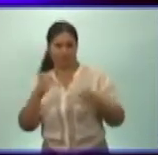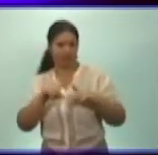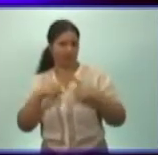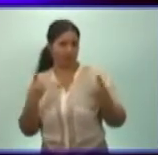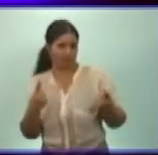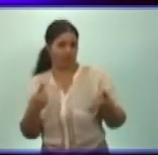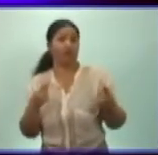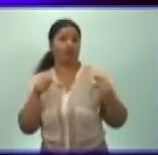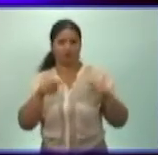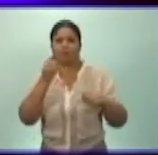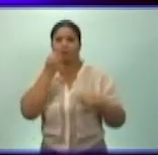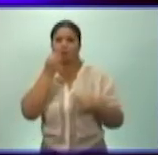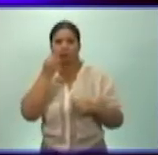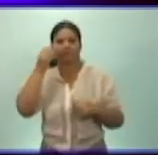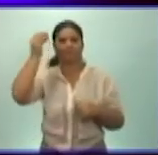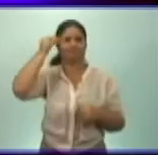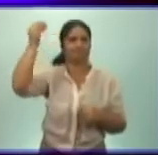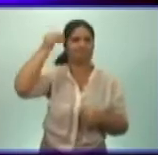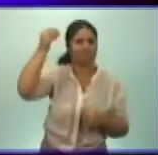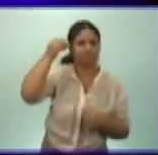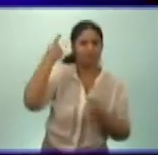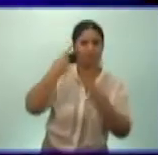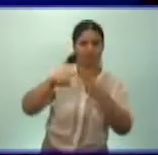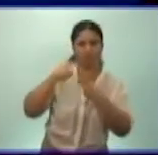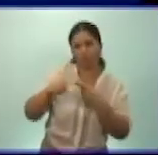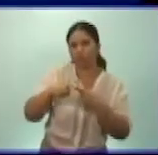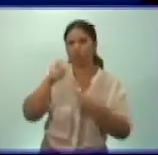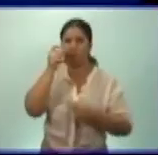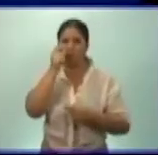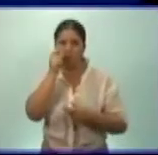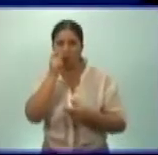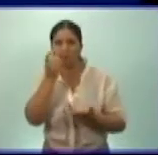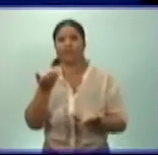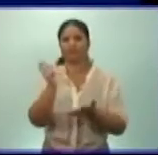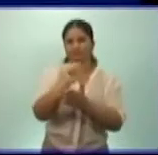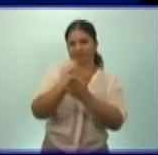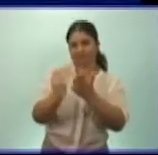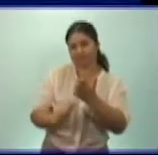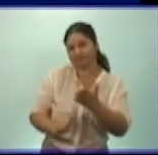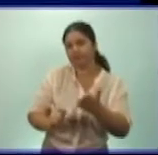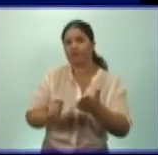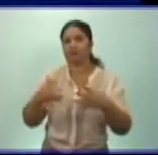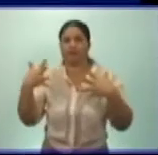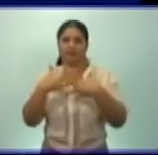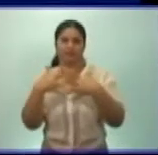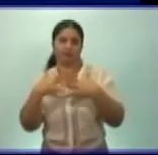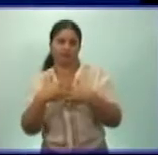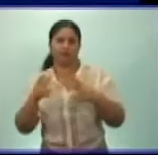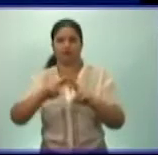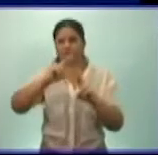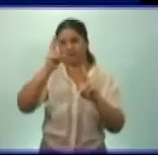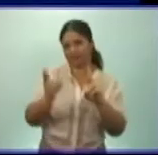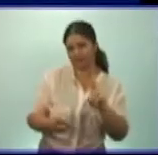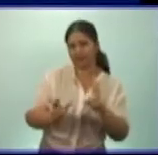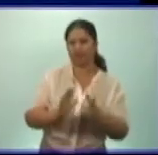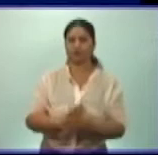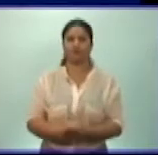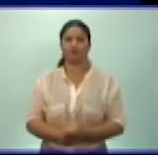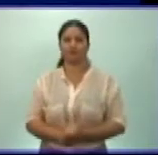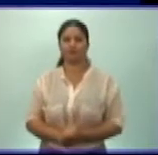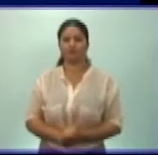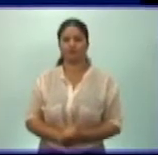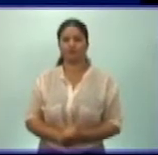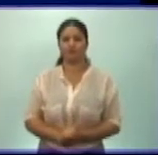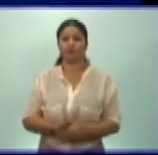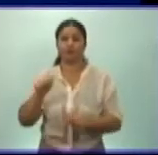también tengan algunos elementos de estos autores, aunque no sean los objetos de estudio, porque eso eleva